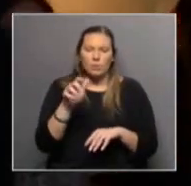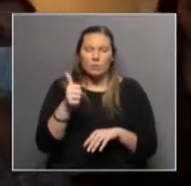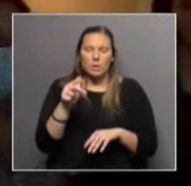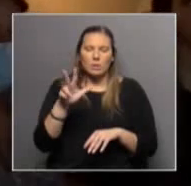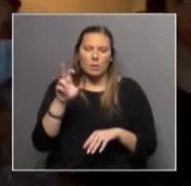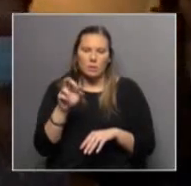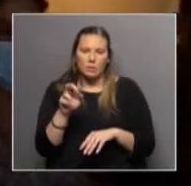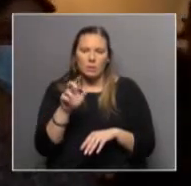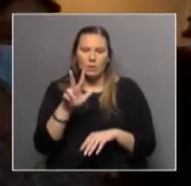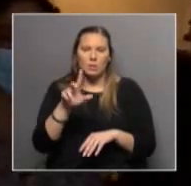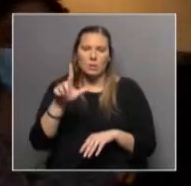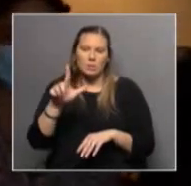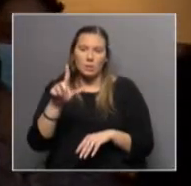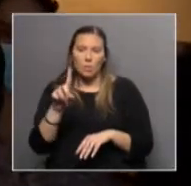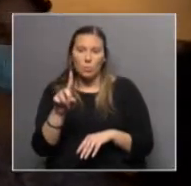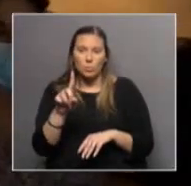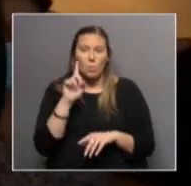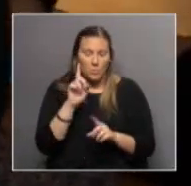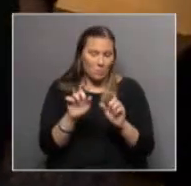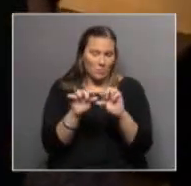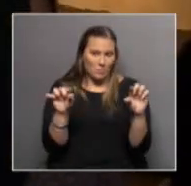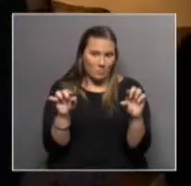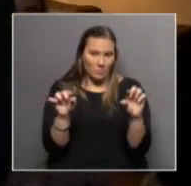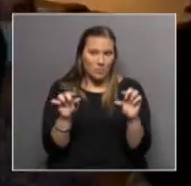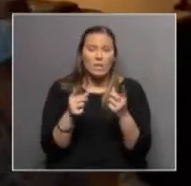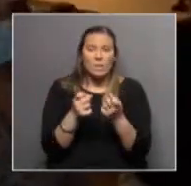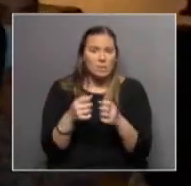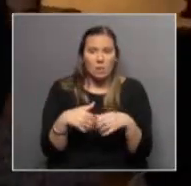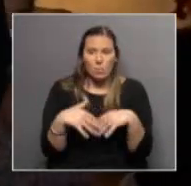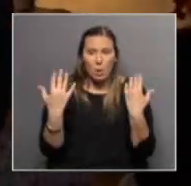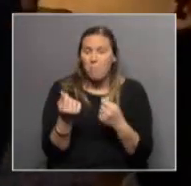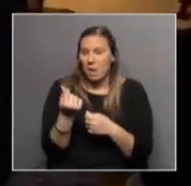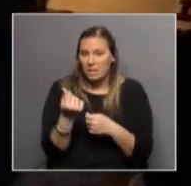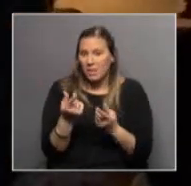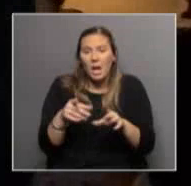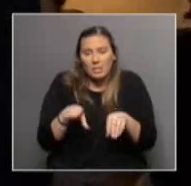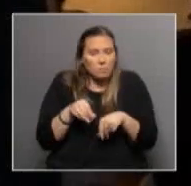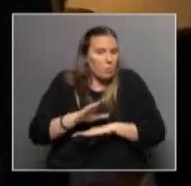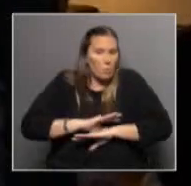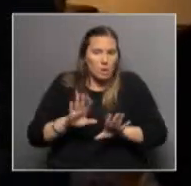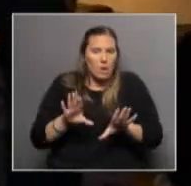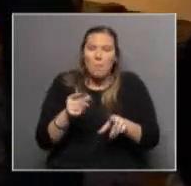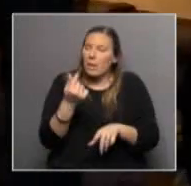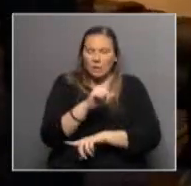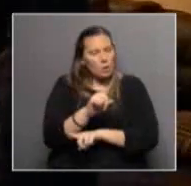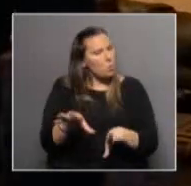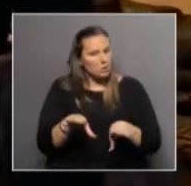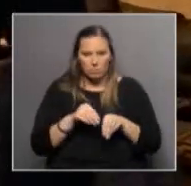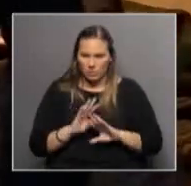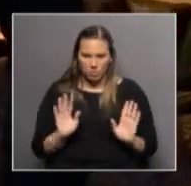092-630-371, por si alguien está viendo esto en este momento y quiere dar una mano. Se precisa básicamente de todo, menos plata aceptan de todo. Menos plata, plata no aceptamos